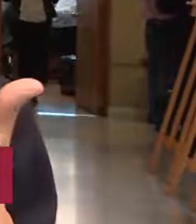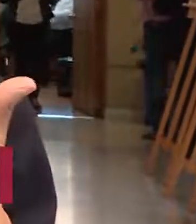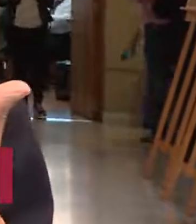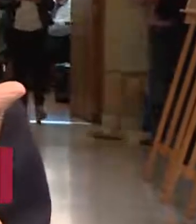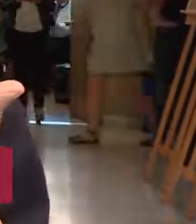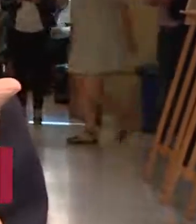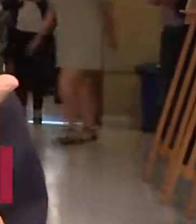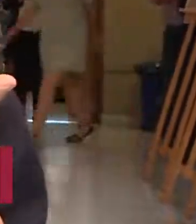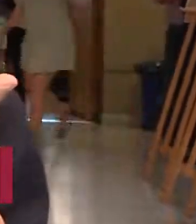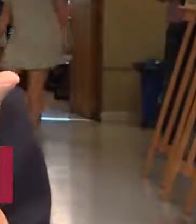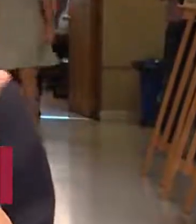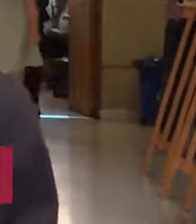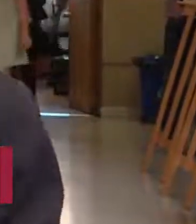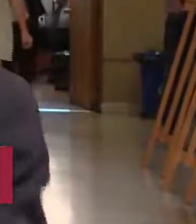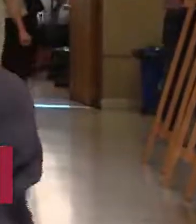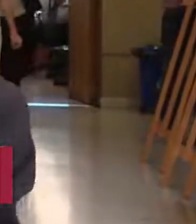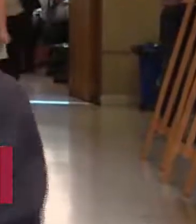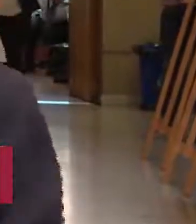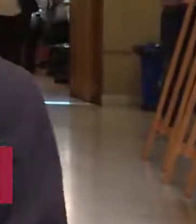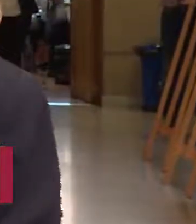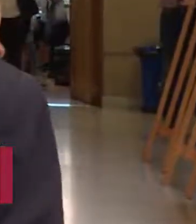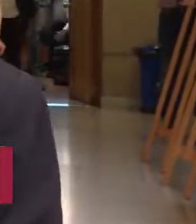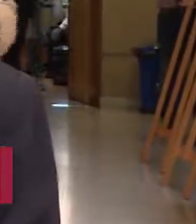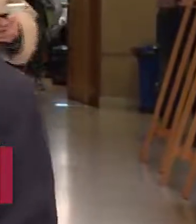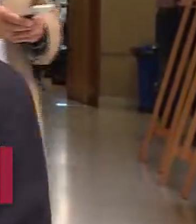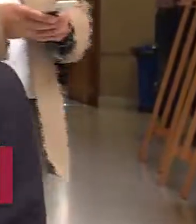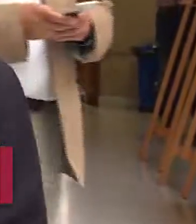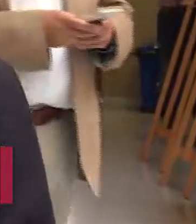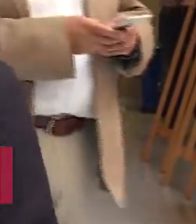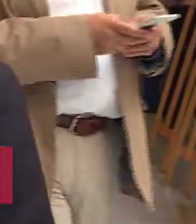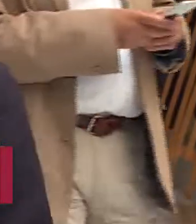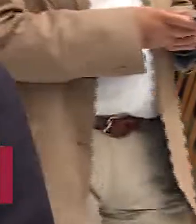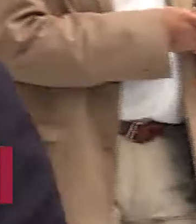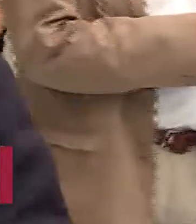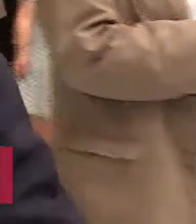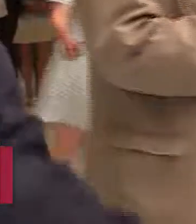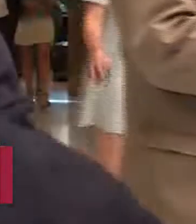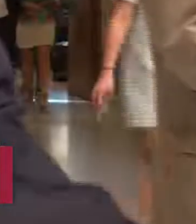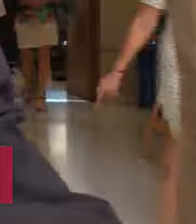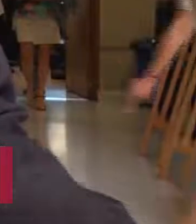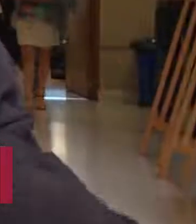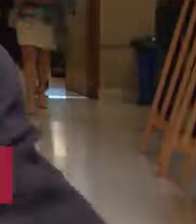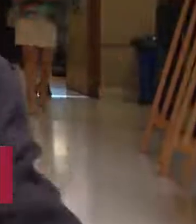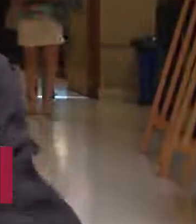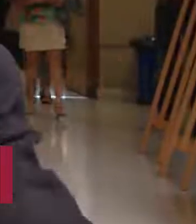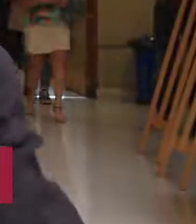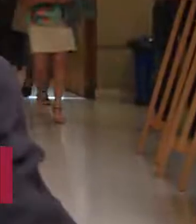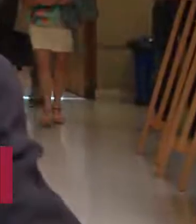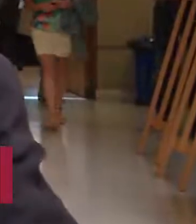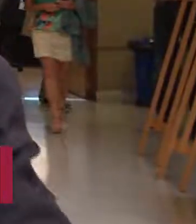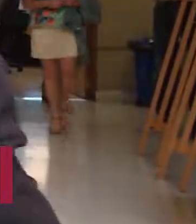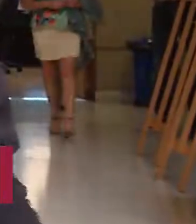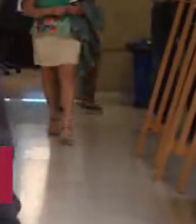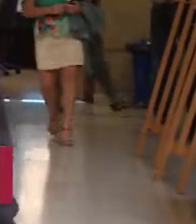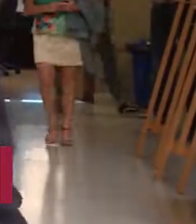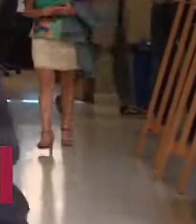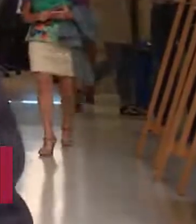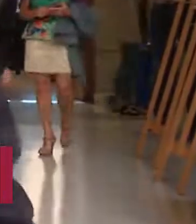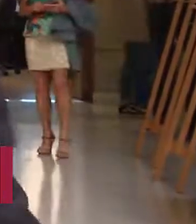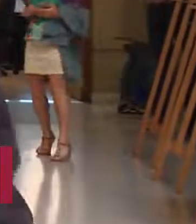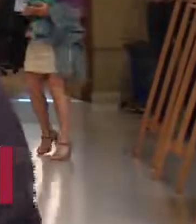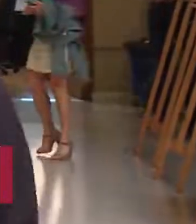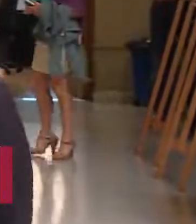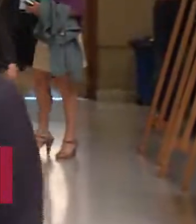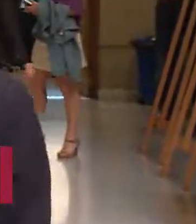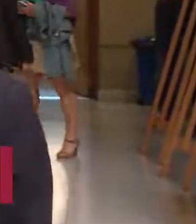de esta Cámara neutraliza la violencia porque promueve el cotejo de argumentos. Eso es no